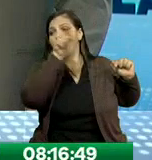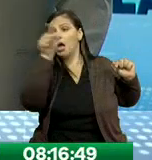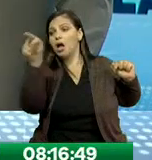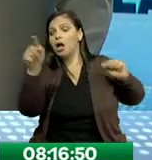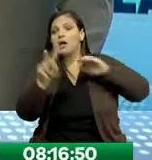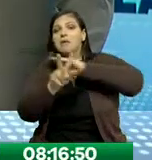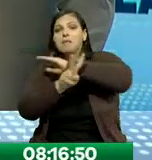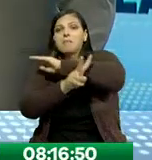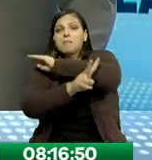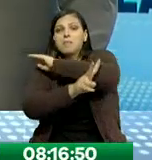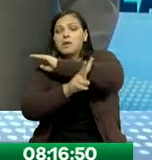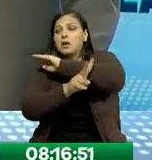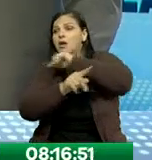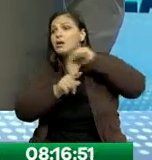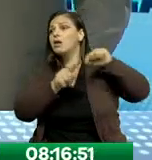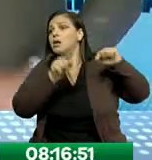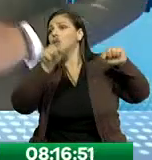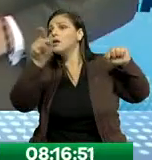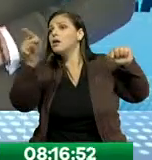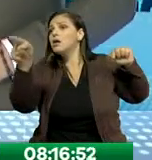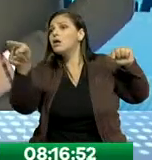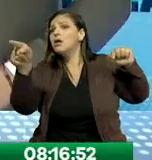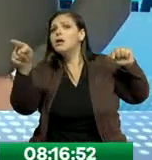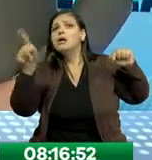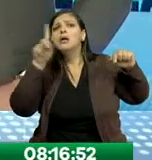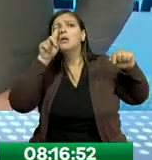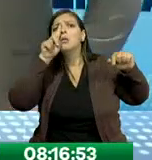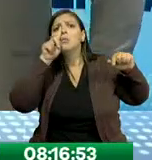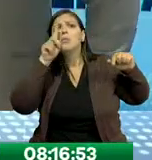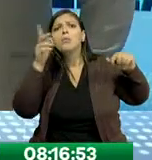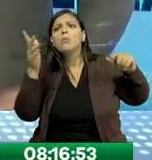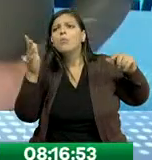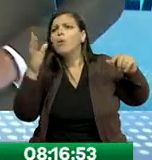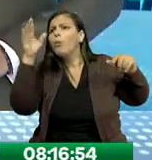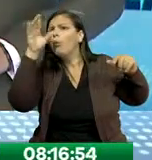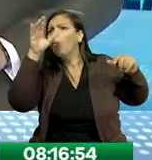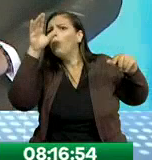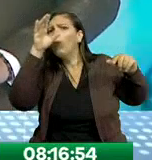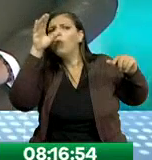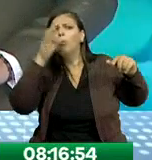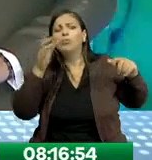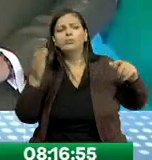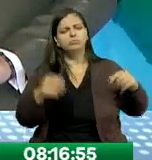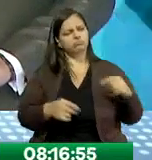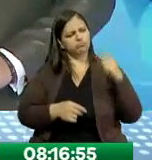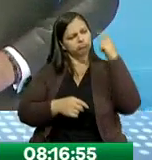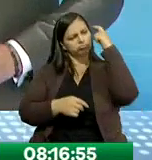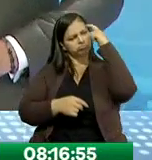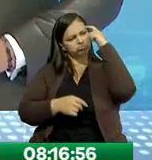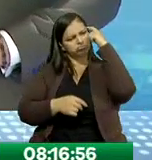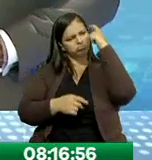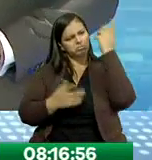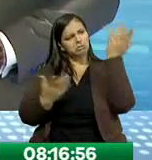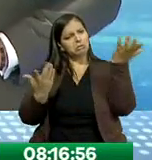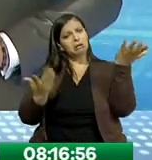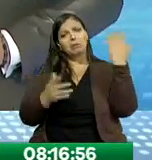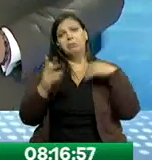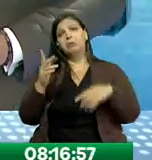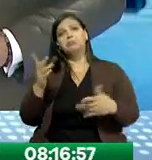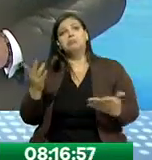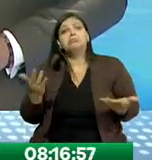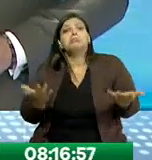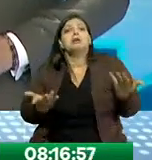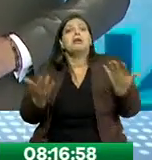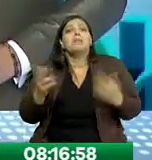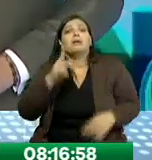¿Será que está entrenando con Carapaz? Puede ser que esté entrenando allá. O estará con la selección en Brasil. ¿Le habrá ido a la selección a ver jugar a la selección hoy